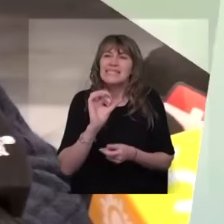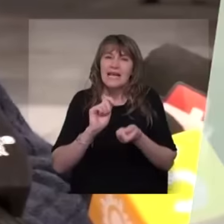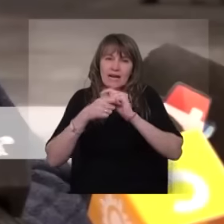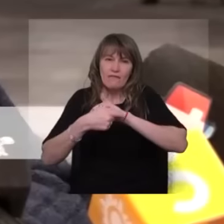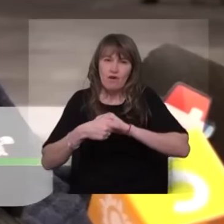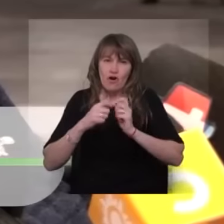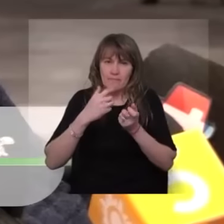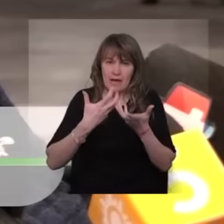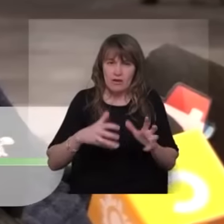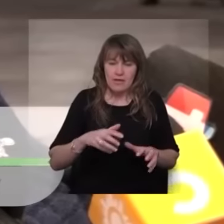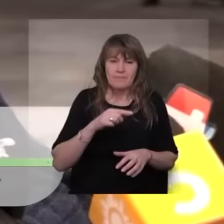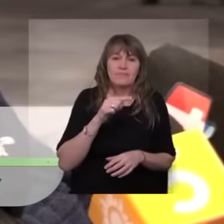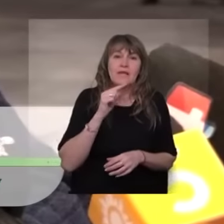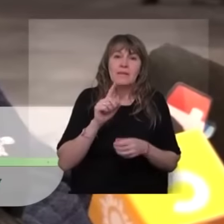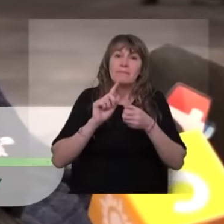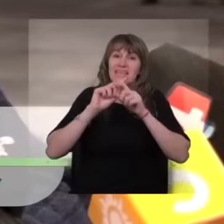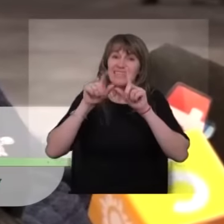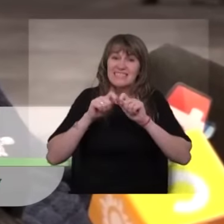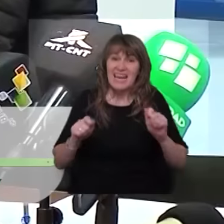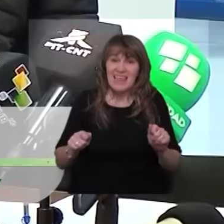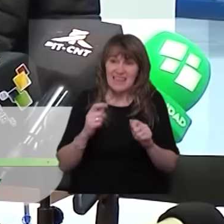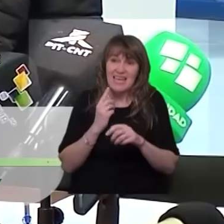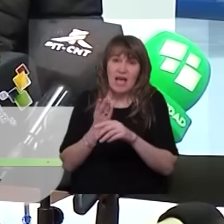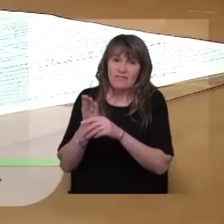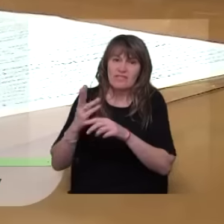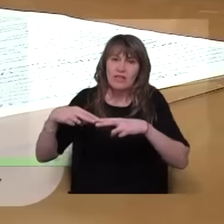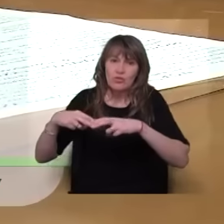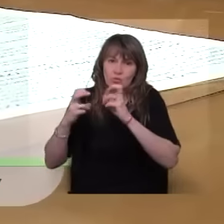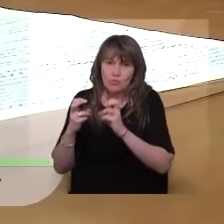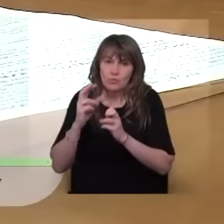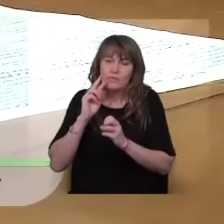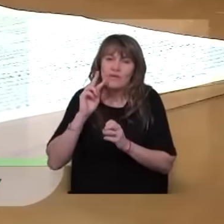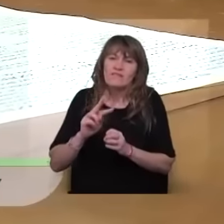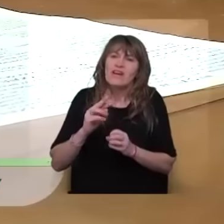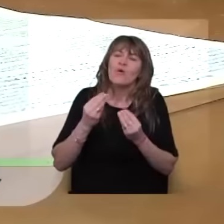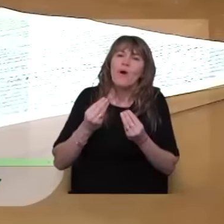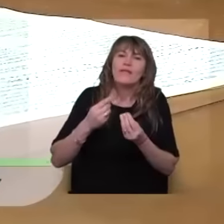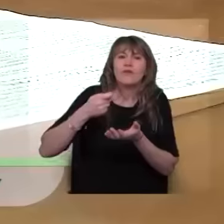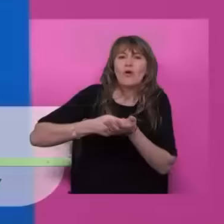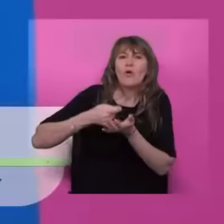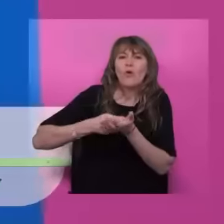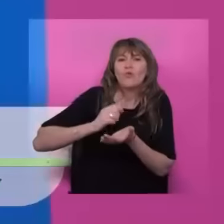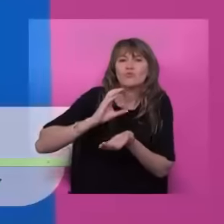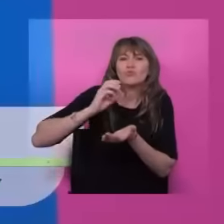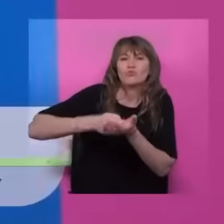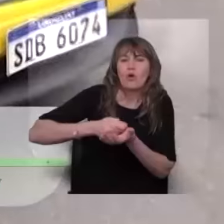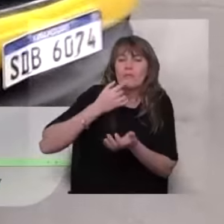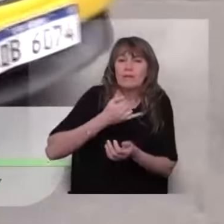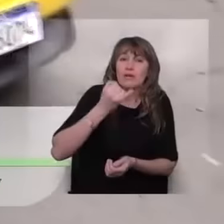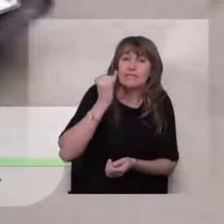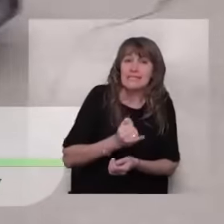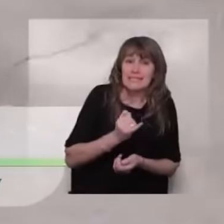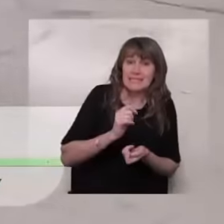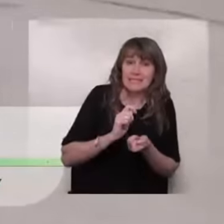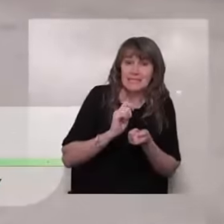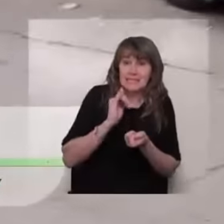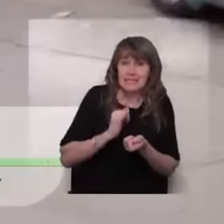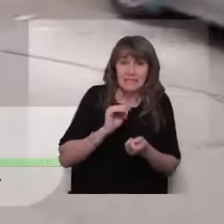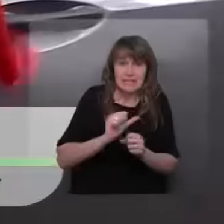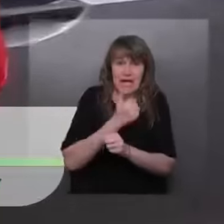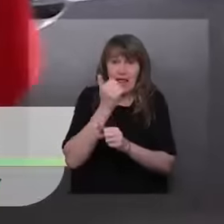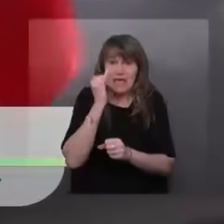el Pit netel encargó al instituto cuesta Duarte un estudio con la proyección de Los costos que se generarían si el Sí triunfara en el plebiscito previsional